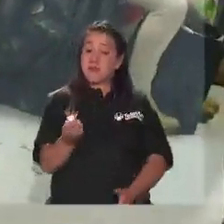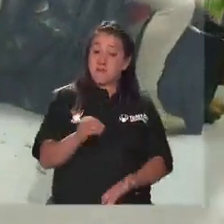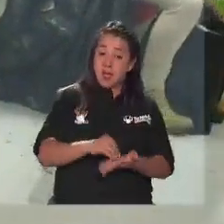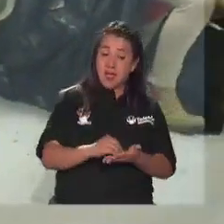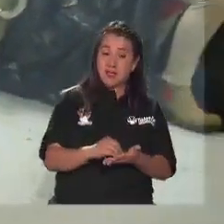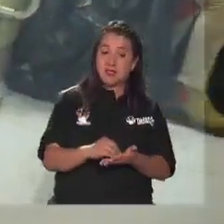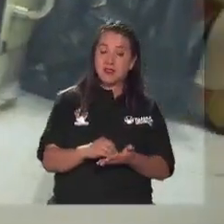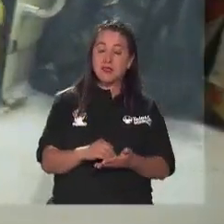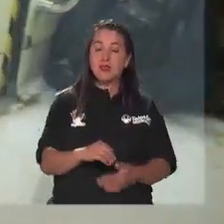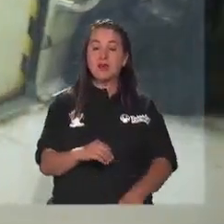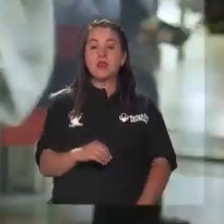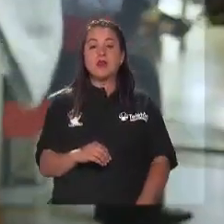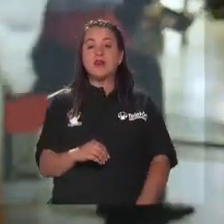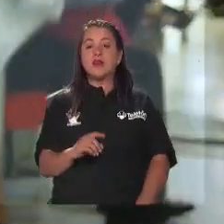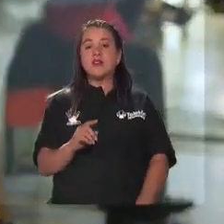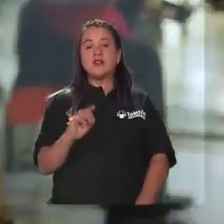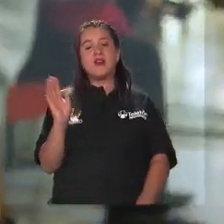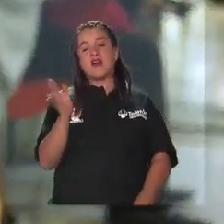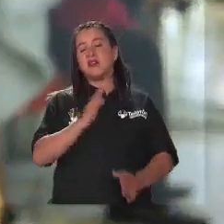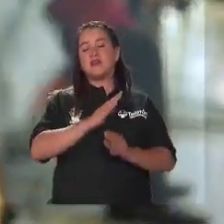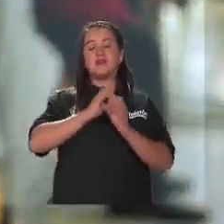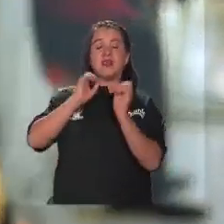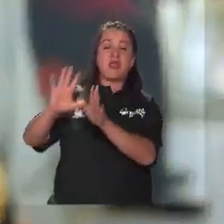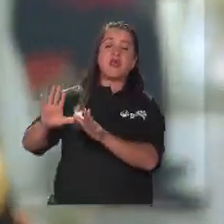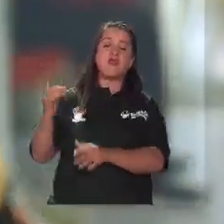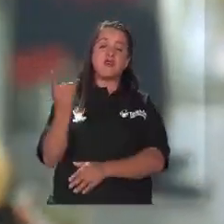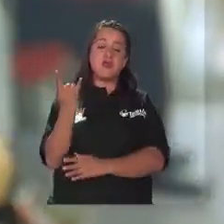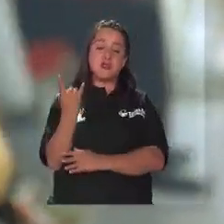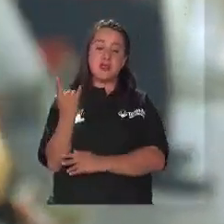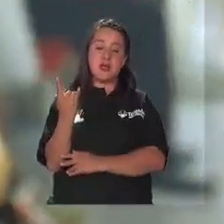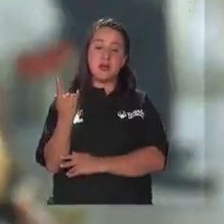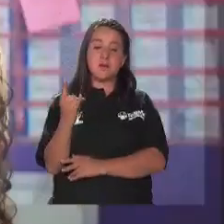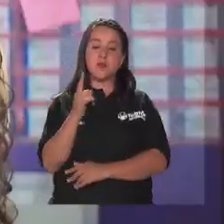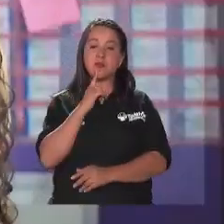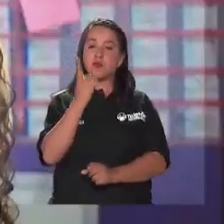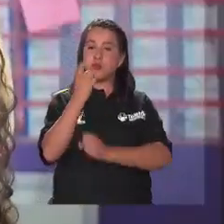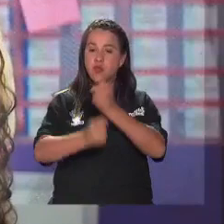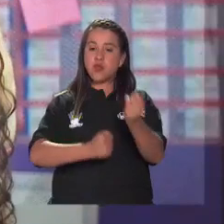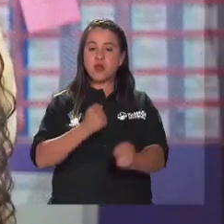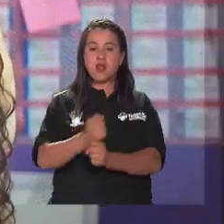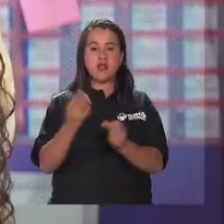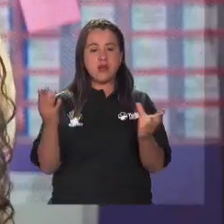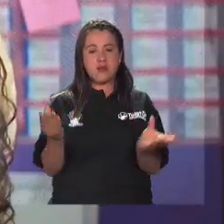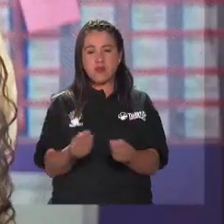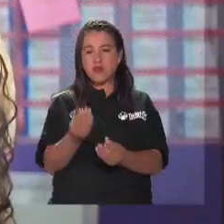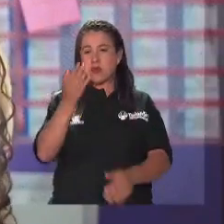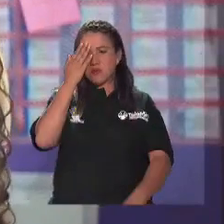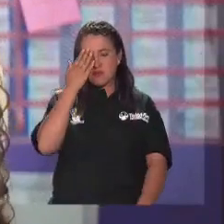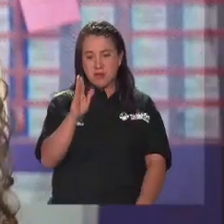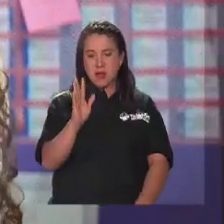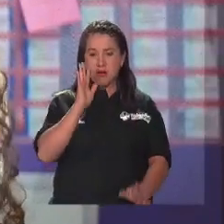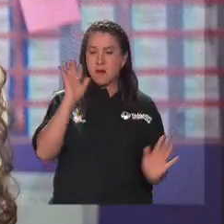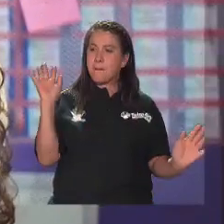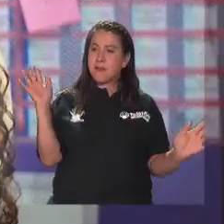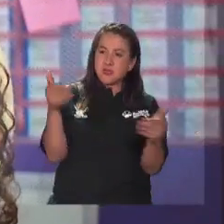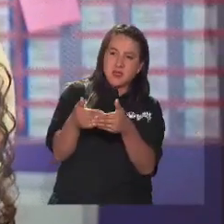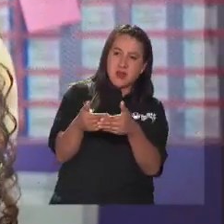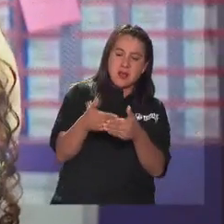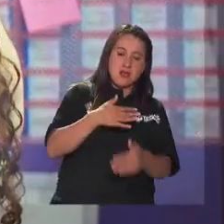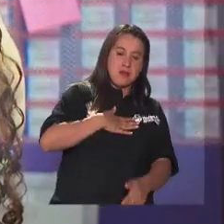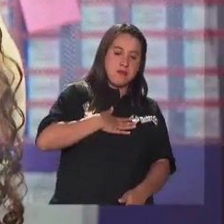sucedieron, dejé de ir a la universidad. Tuve un año muy malo que me encerré aquí en mi